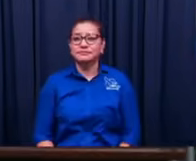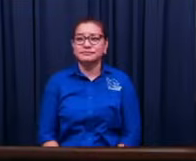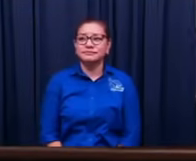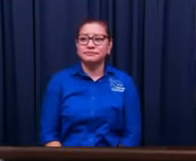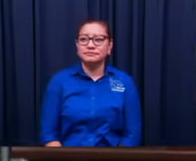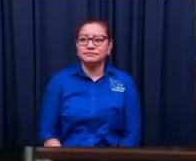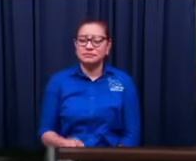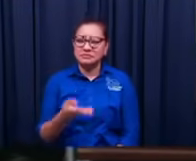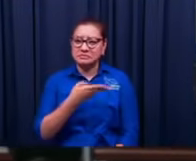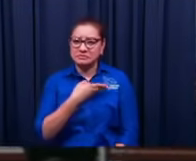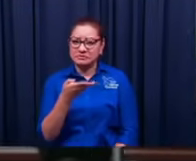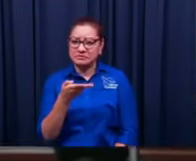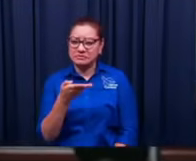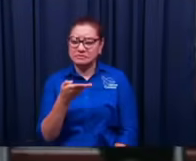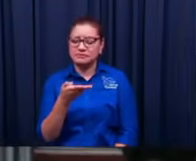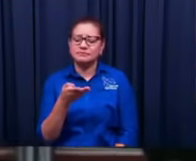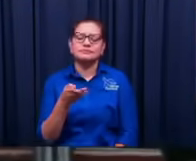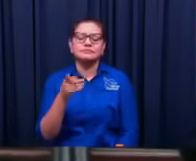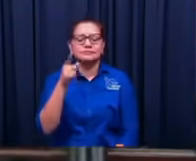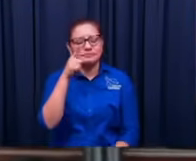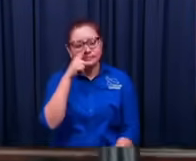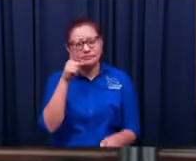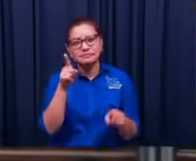¿verdad? O si es mentirosita,